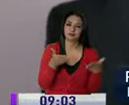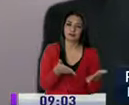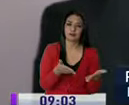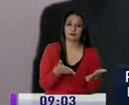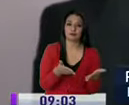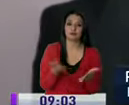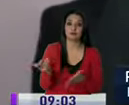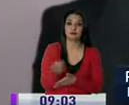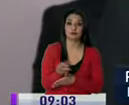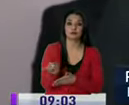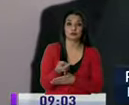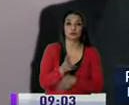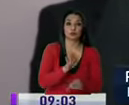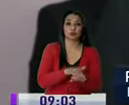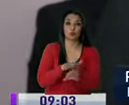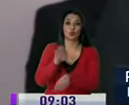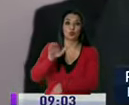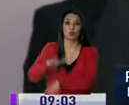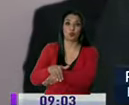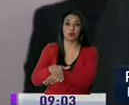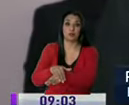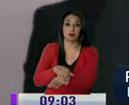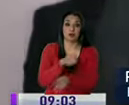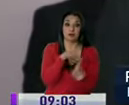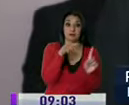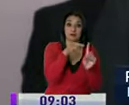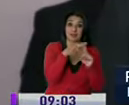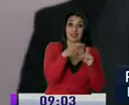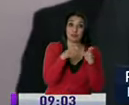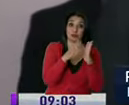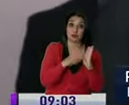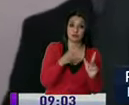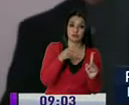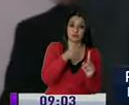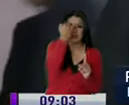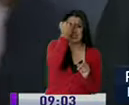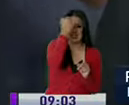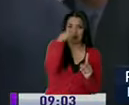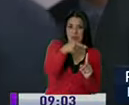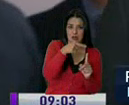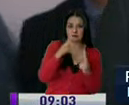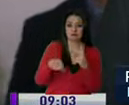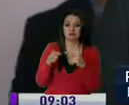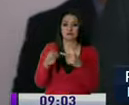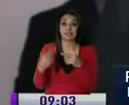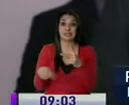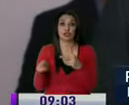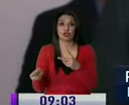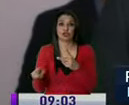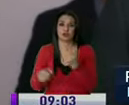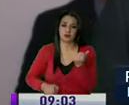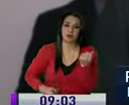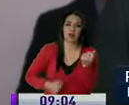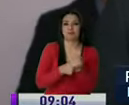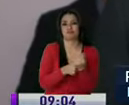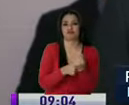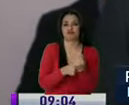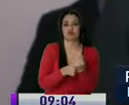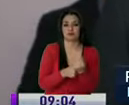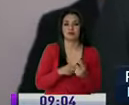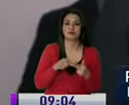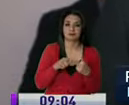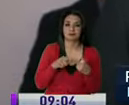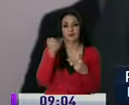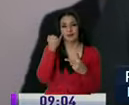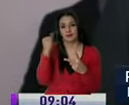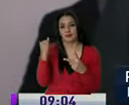la participación en el grado de autor del señor excontralor y también en el grado de participación como cómplice